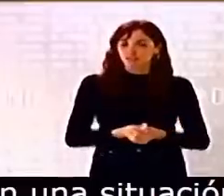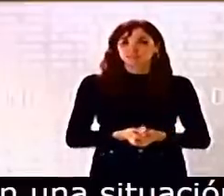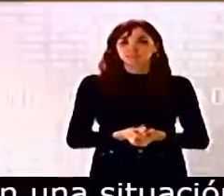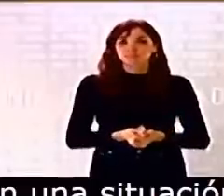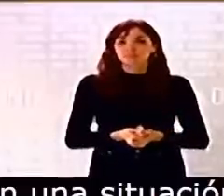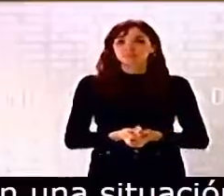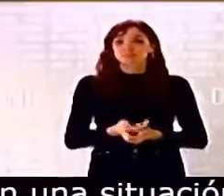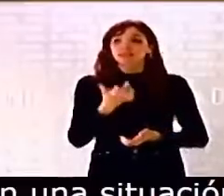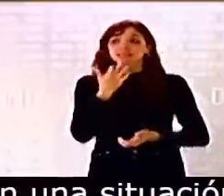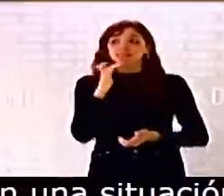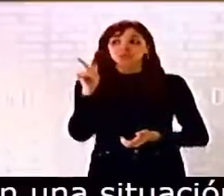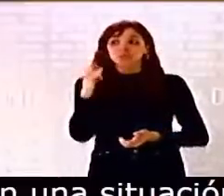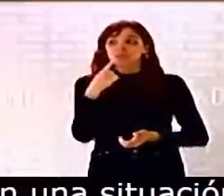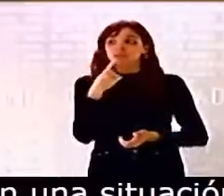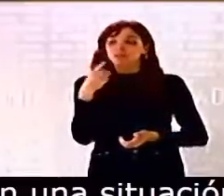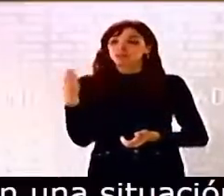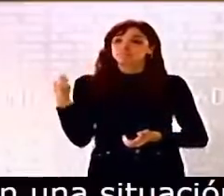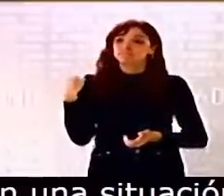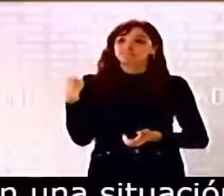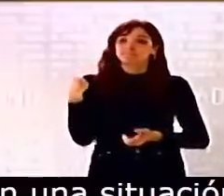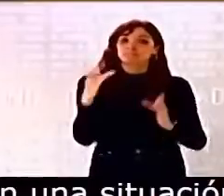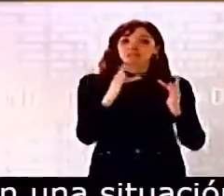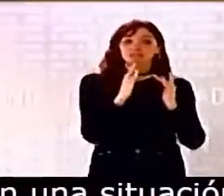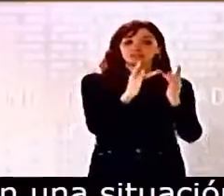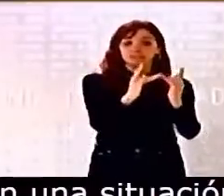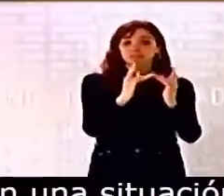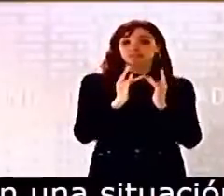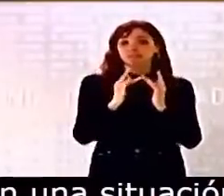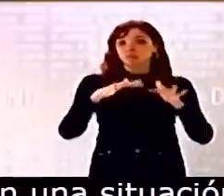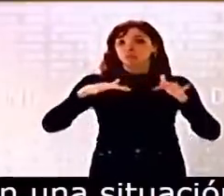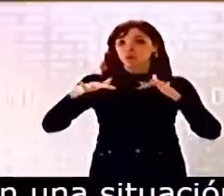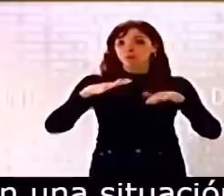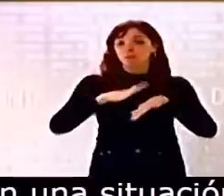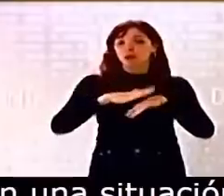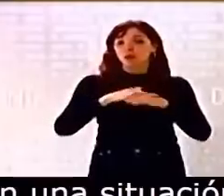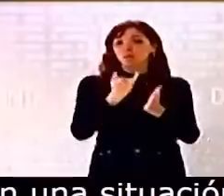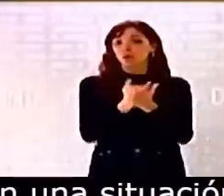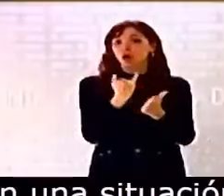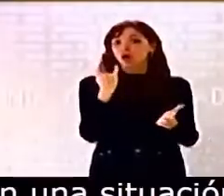se refiere a que las camas se puedan desplazar para hacer pruebas radiológicas,